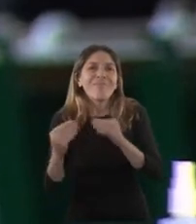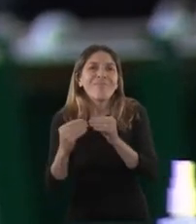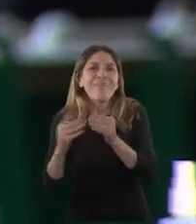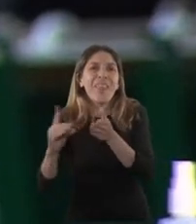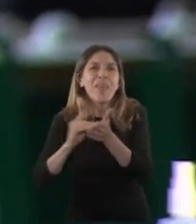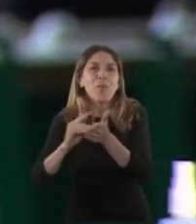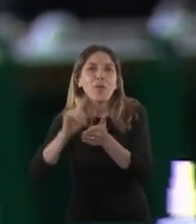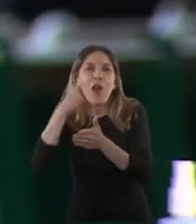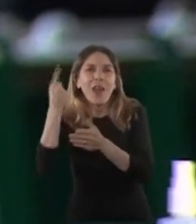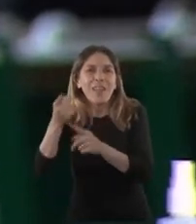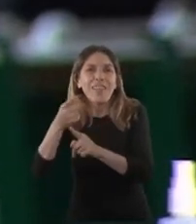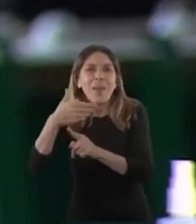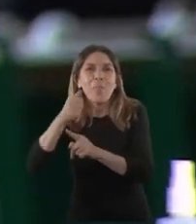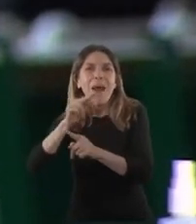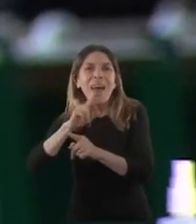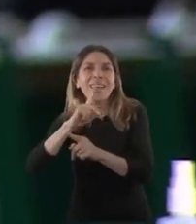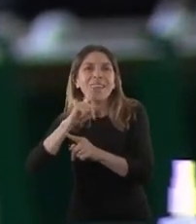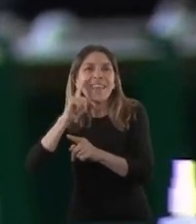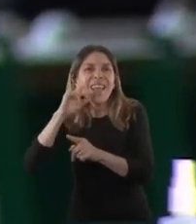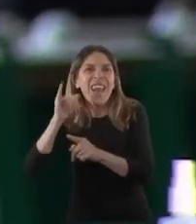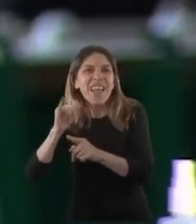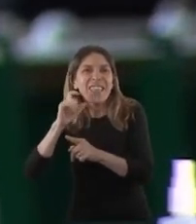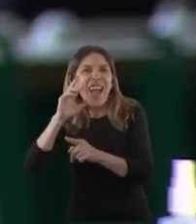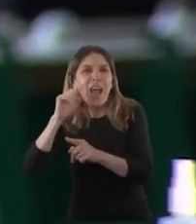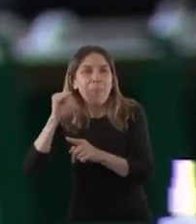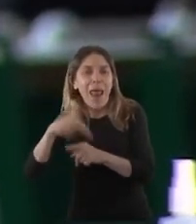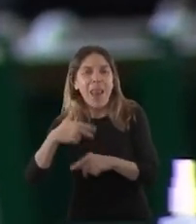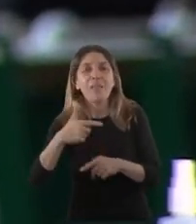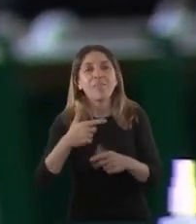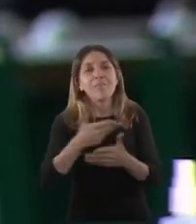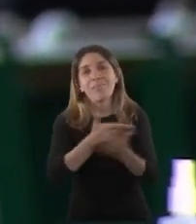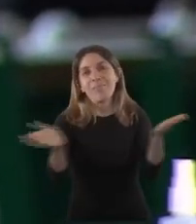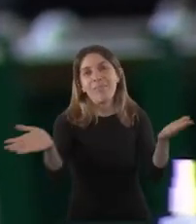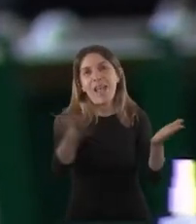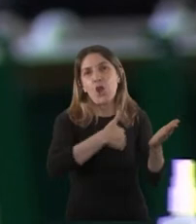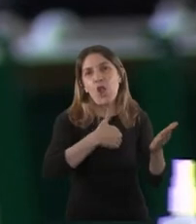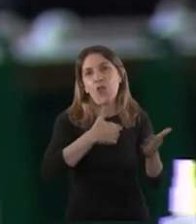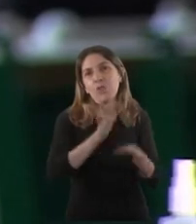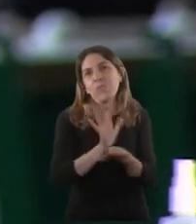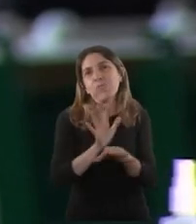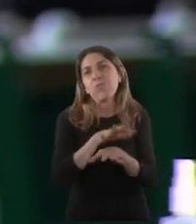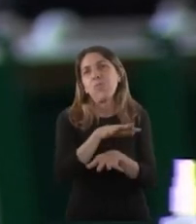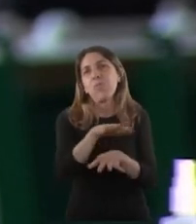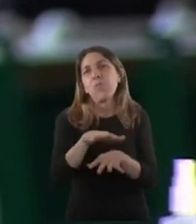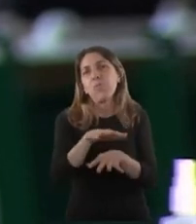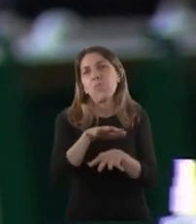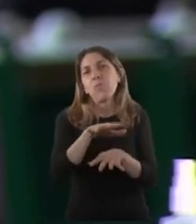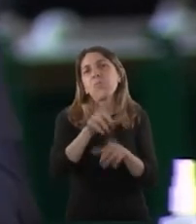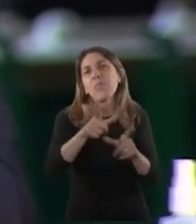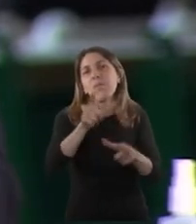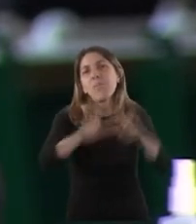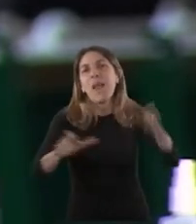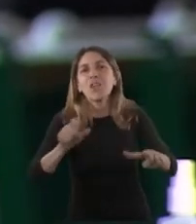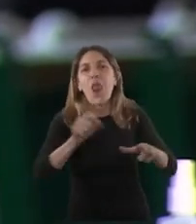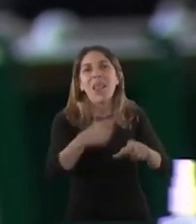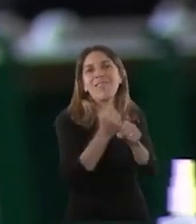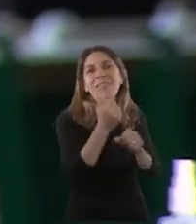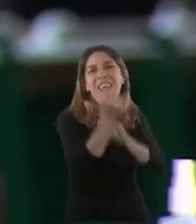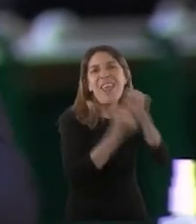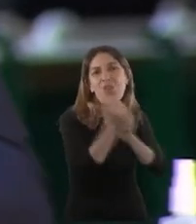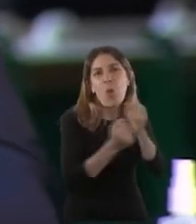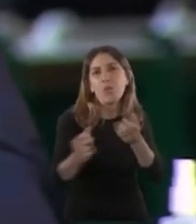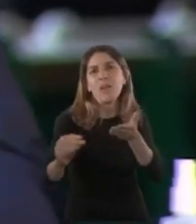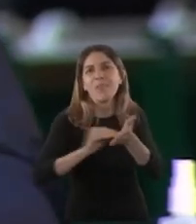diputado nacional Germán Martínez, señoras y señores, al pueblo productivo, industrial y el trabajo de